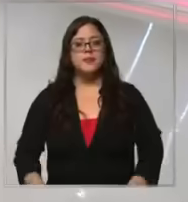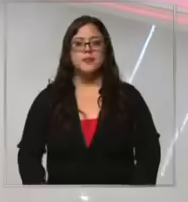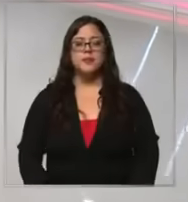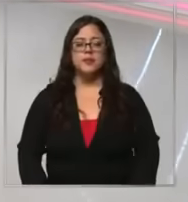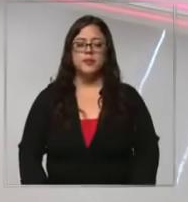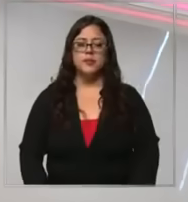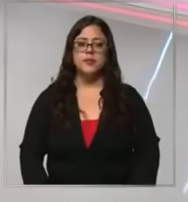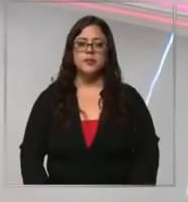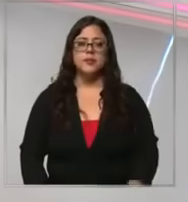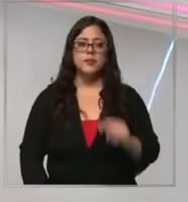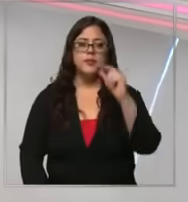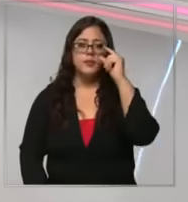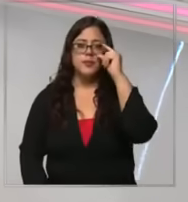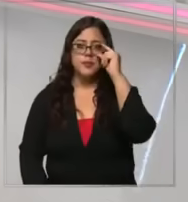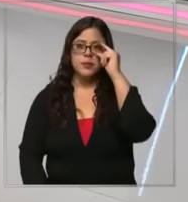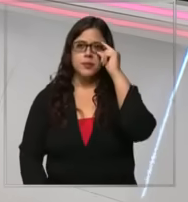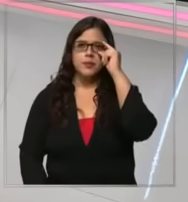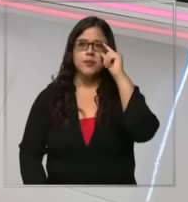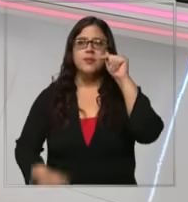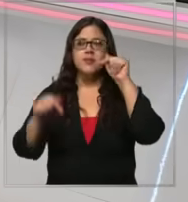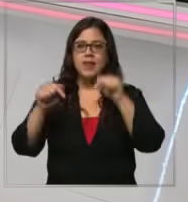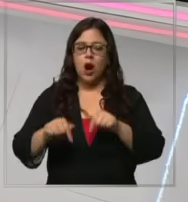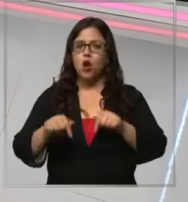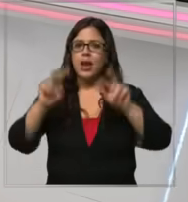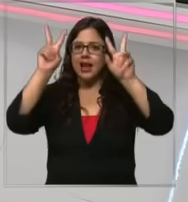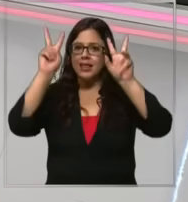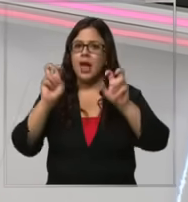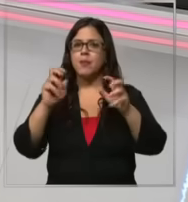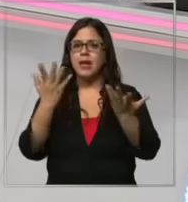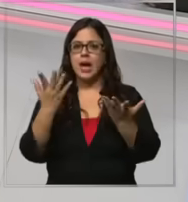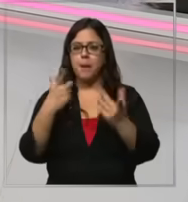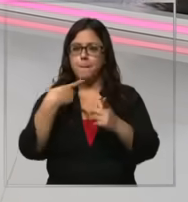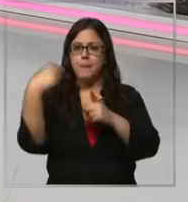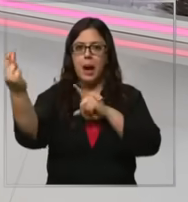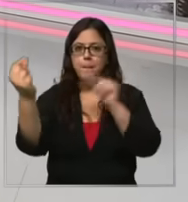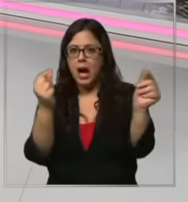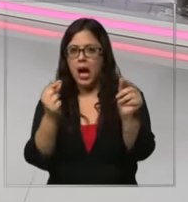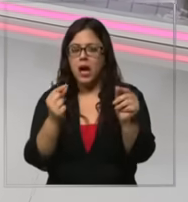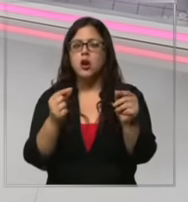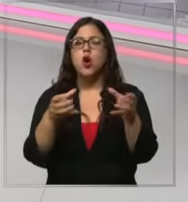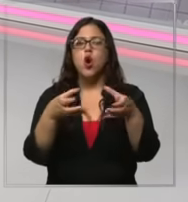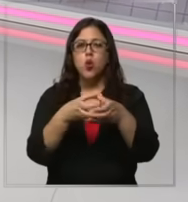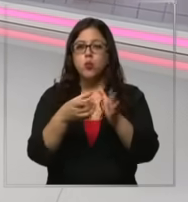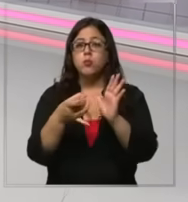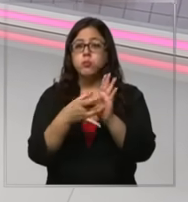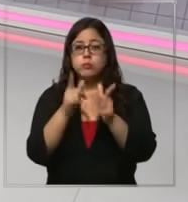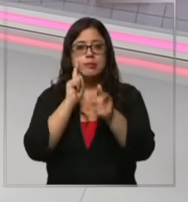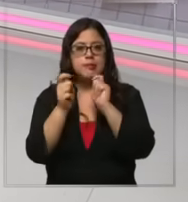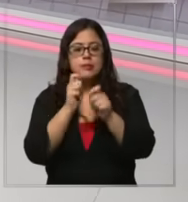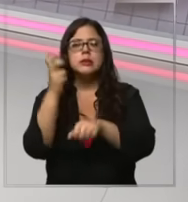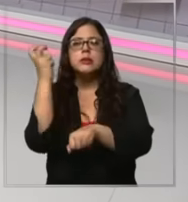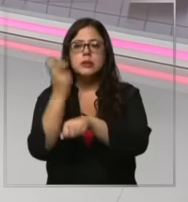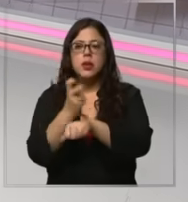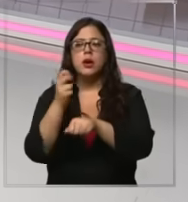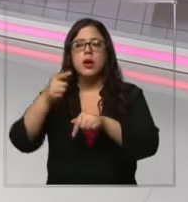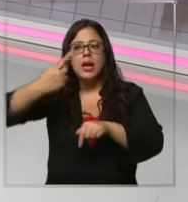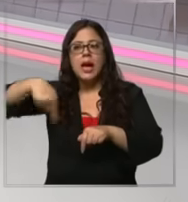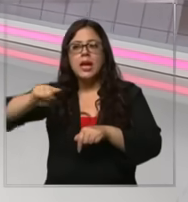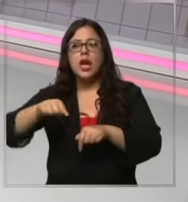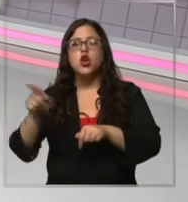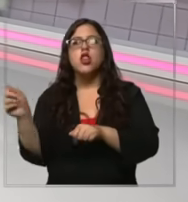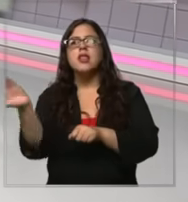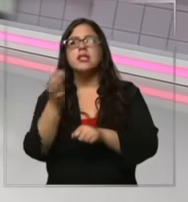XL. Vamos ahora a nuestra sección Prófugos, donde le vamos a contar la historia de una peligrosa banda de asaltantes que simulaban